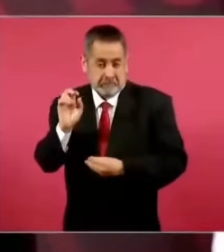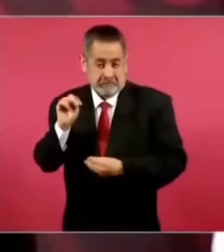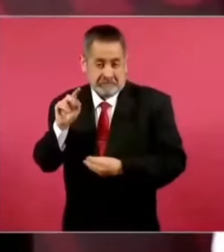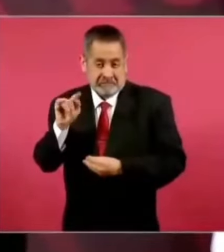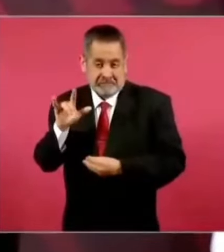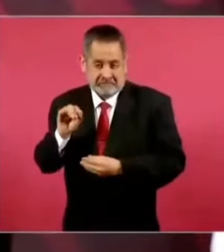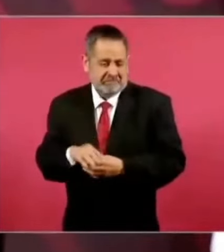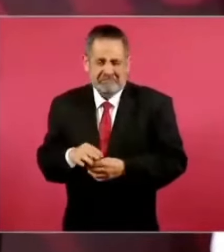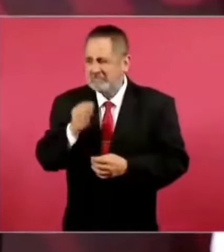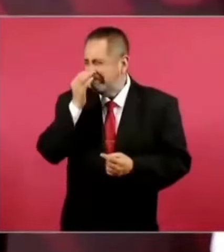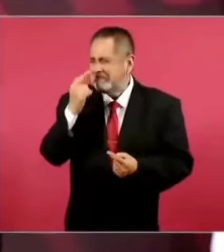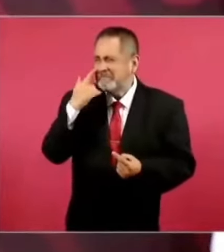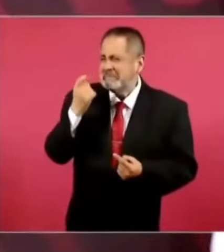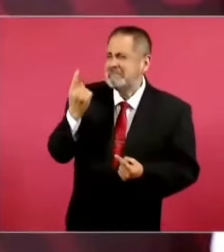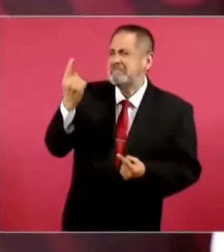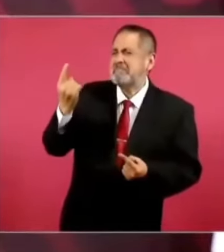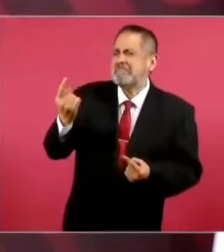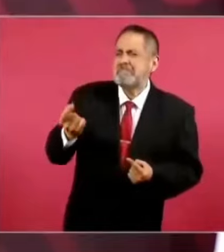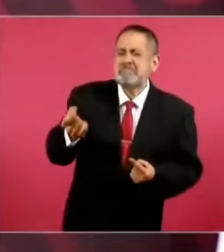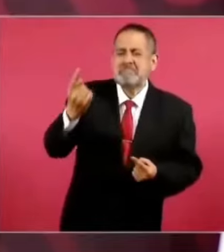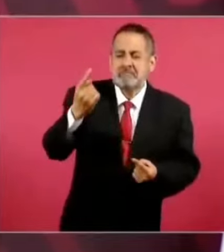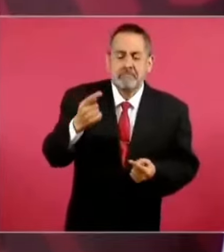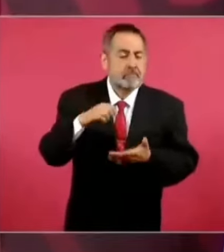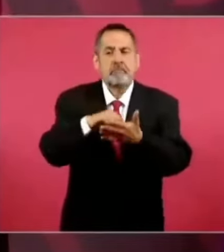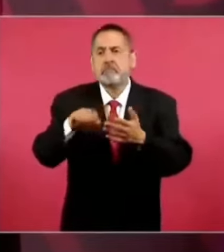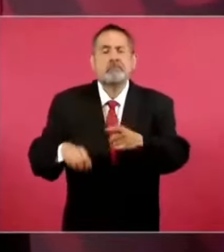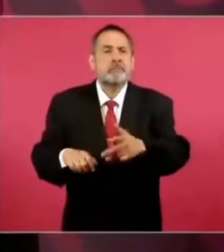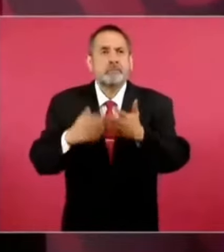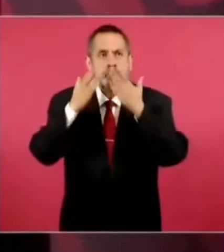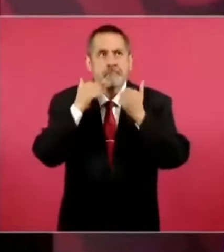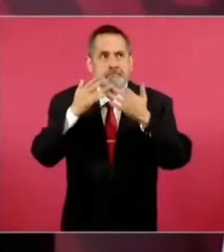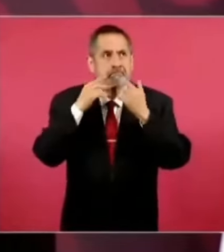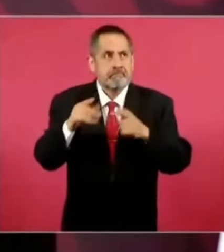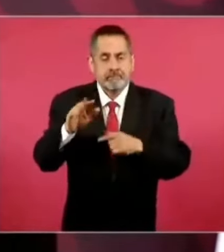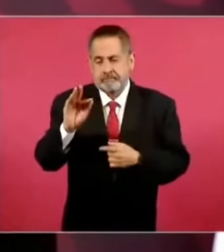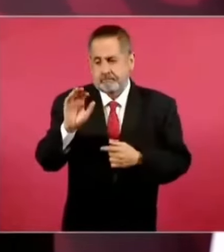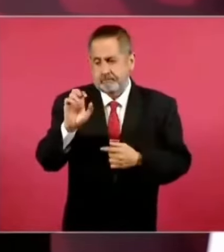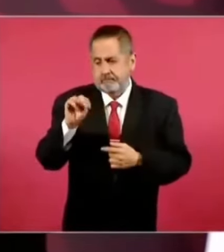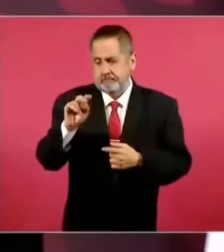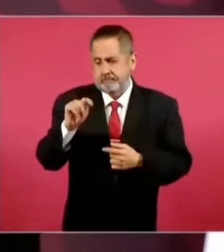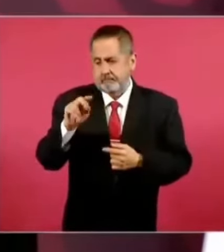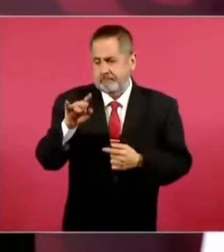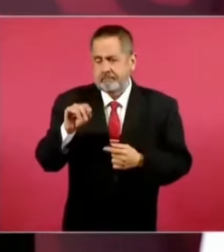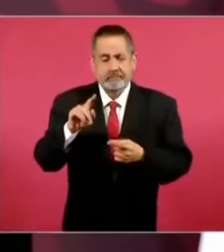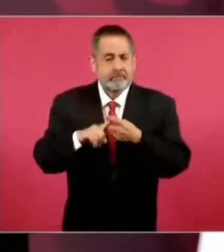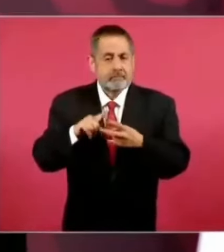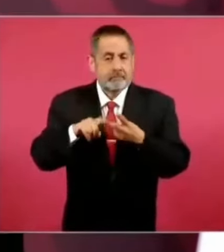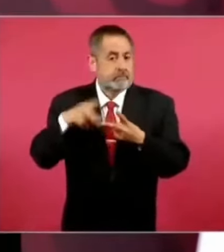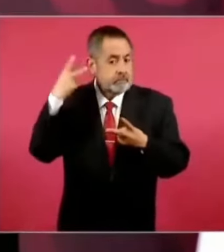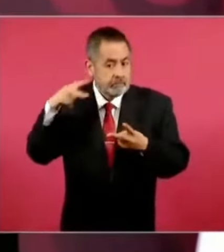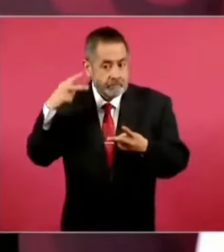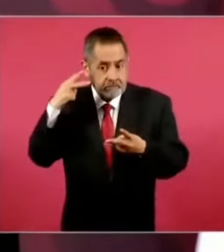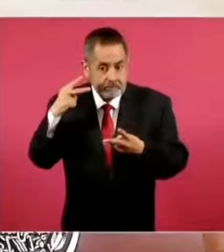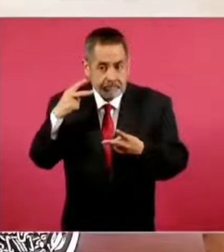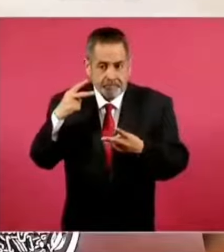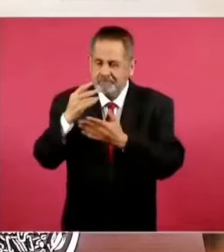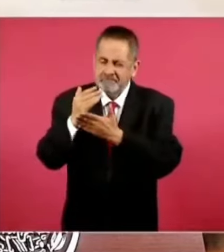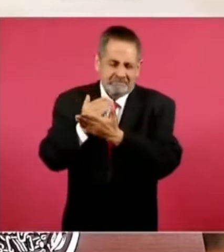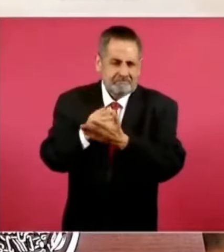raro. No hay consumo de fentanilo en Veracruz,